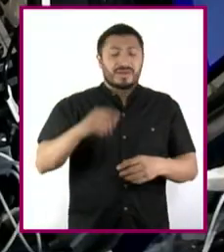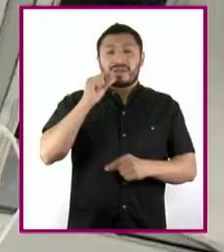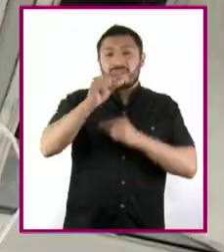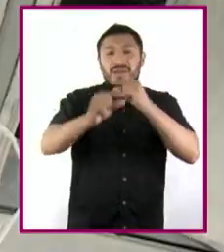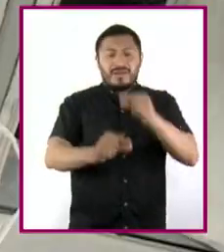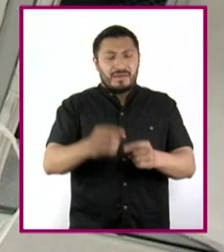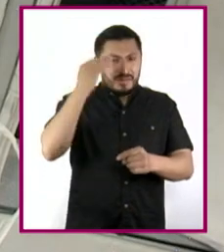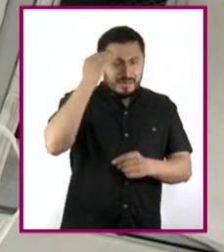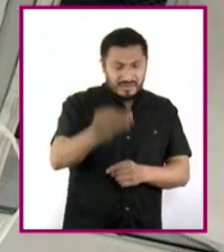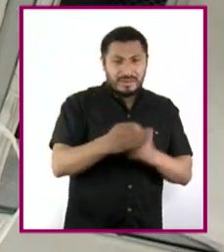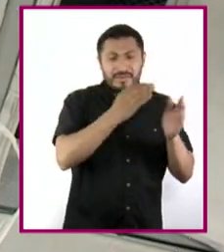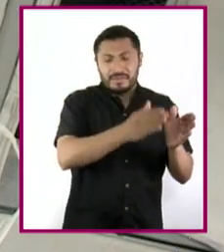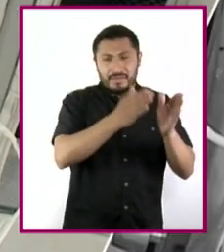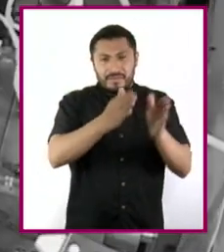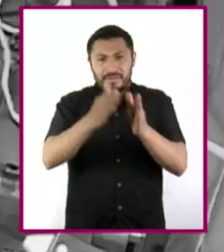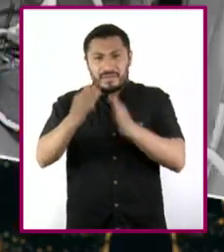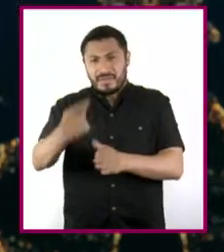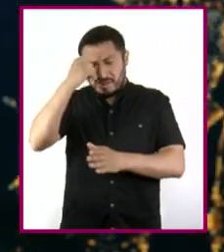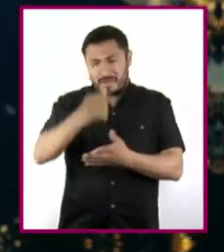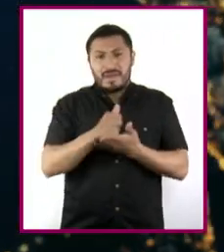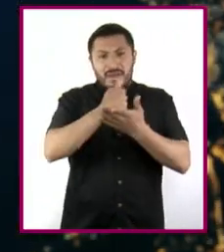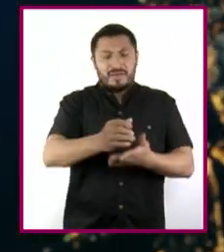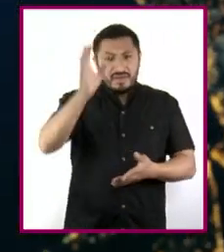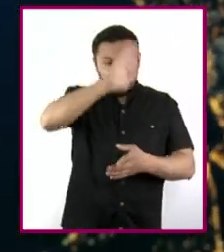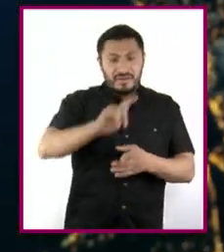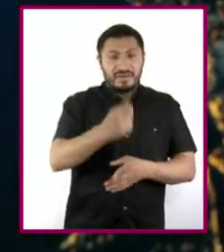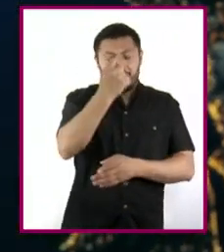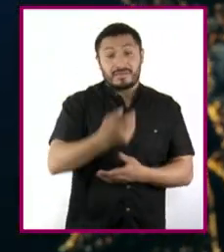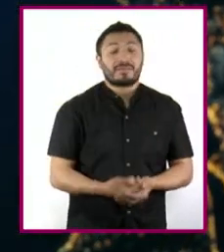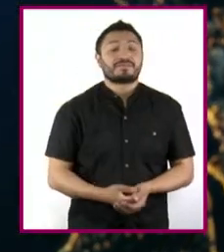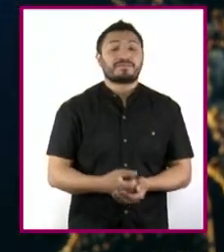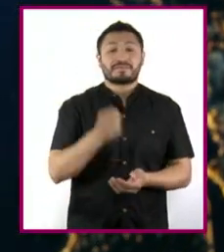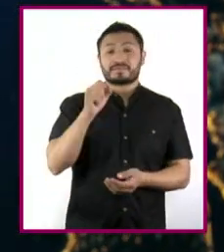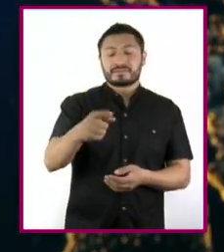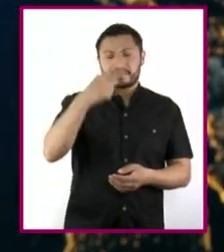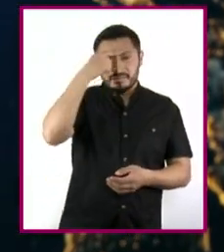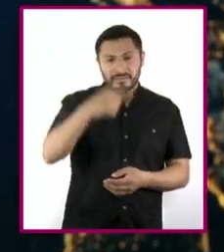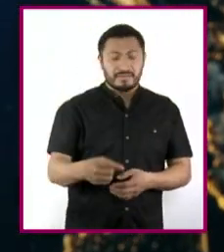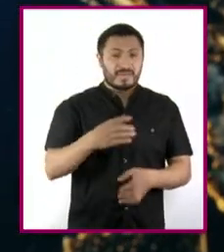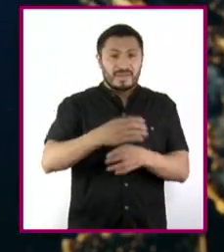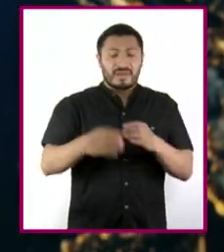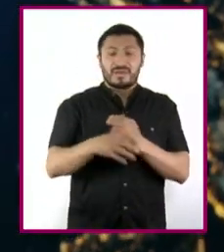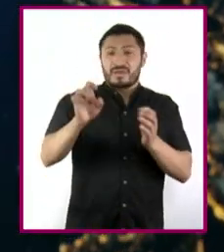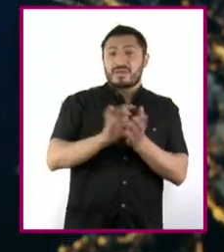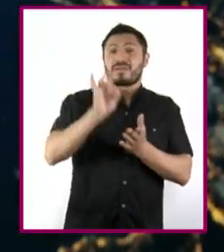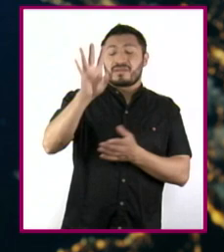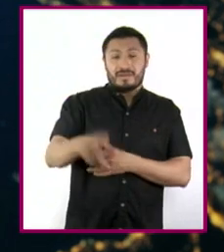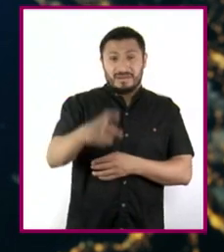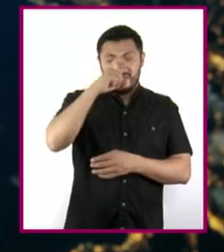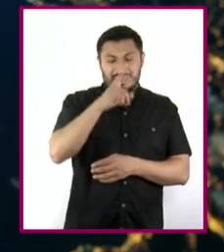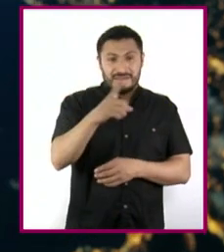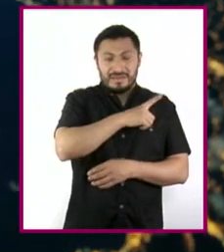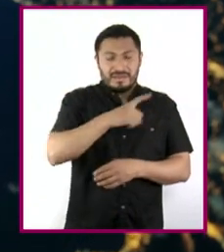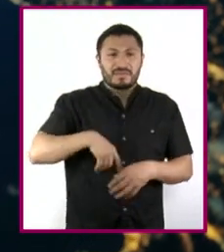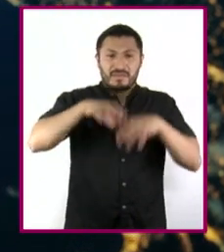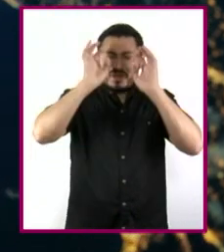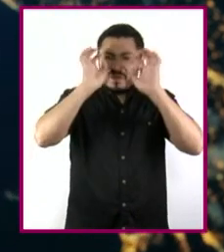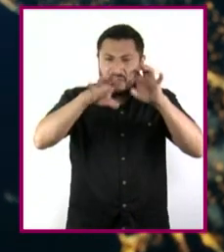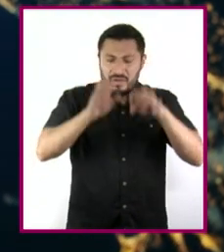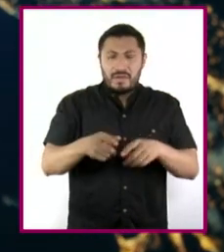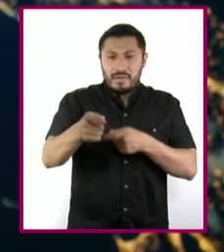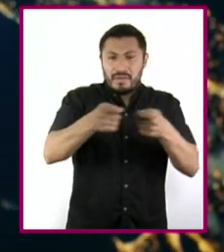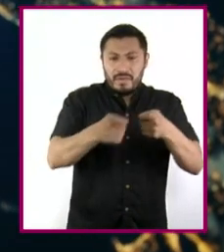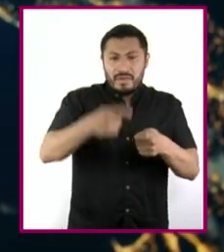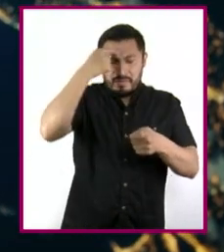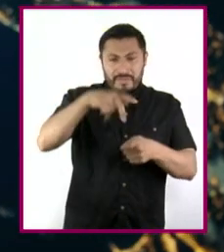cabo investigaciones en ciencia y tecnología. La regulación para llevar objetos al espacio es muy estricta. Se debe hacer un registro y control muy especial para